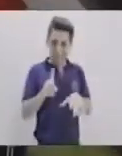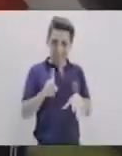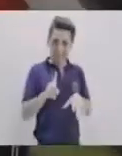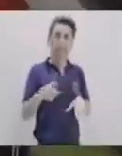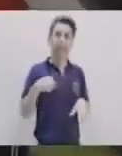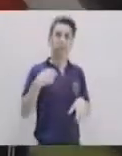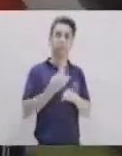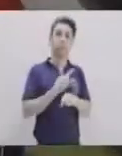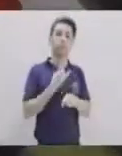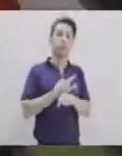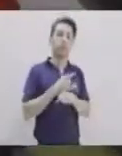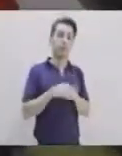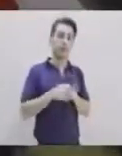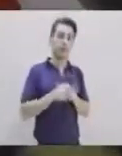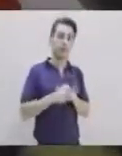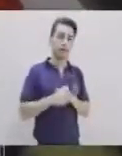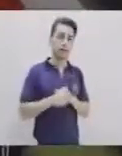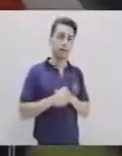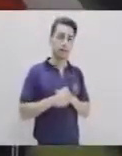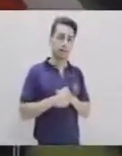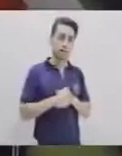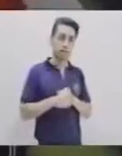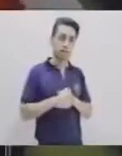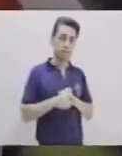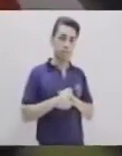Vamos a utilizar